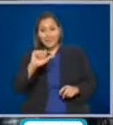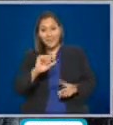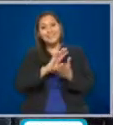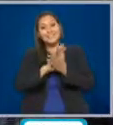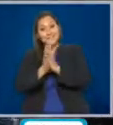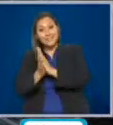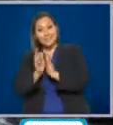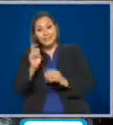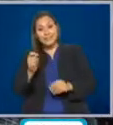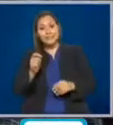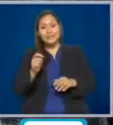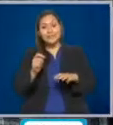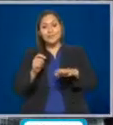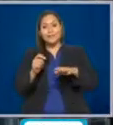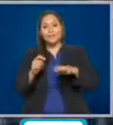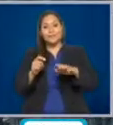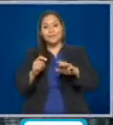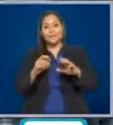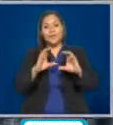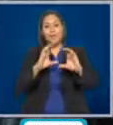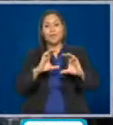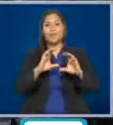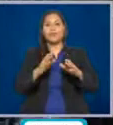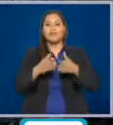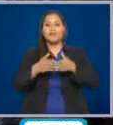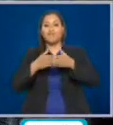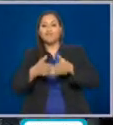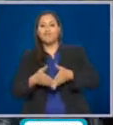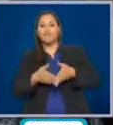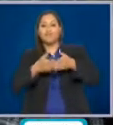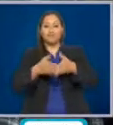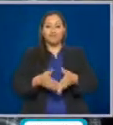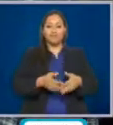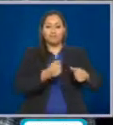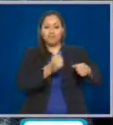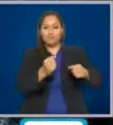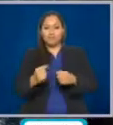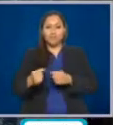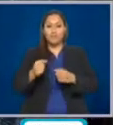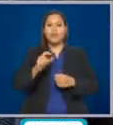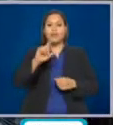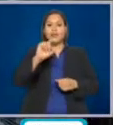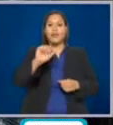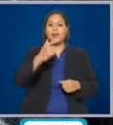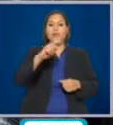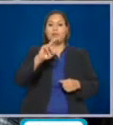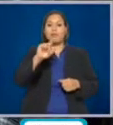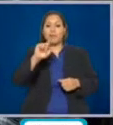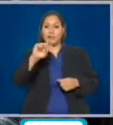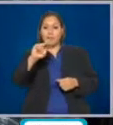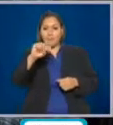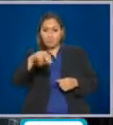decir? Cuidador de canoas. En la parte de Agualapan.